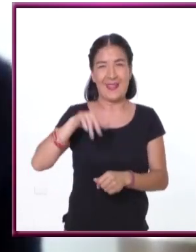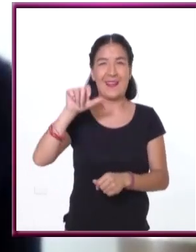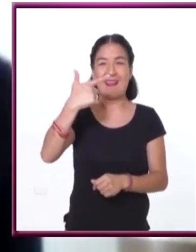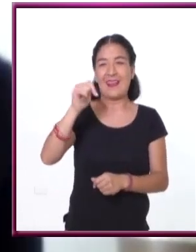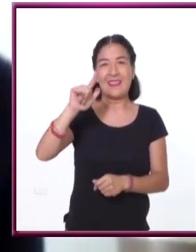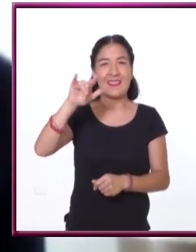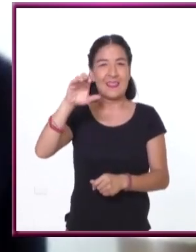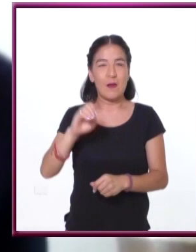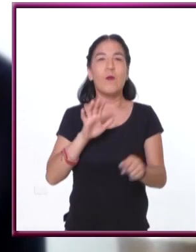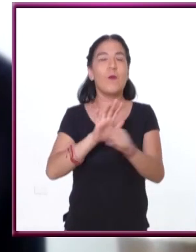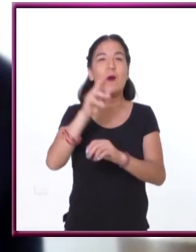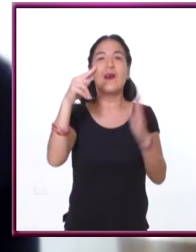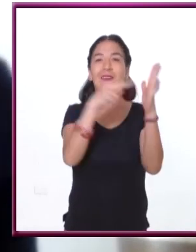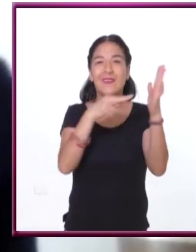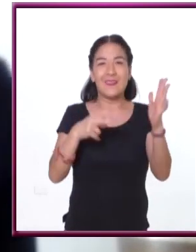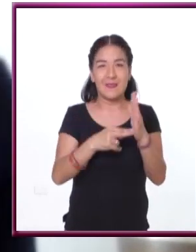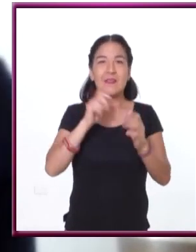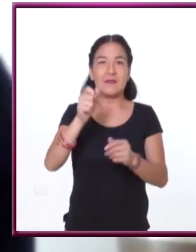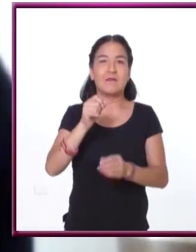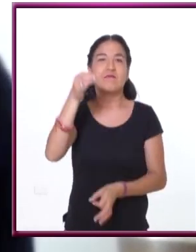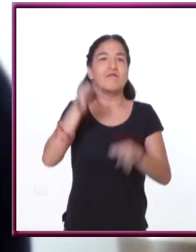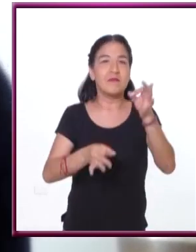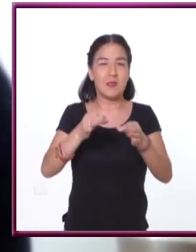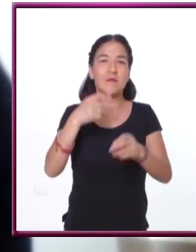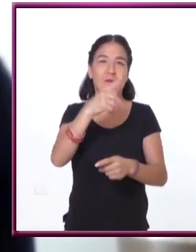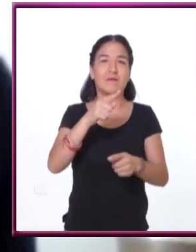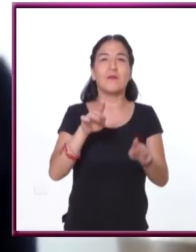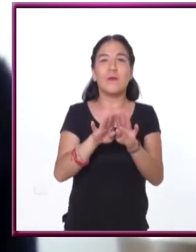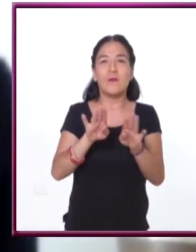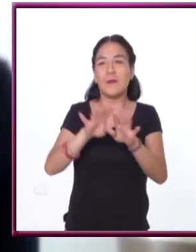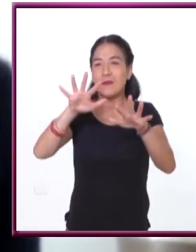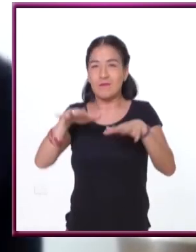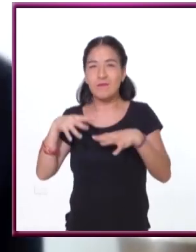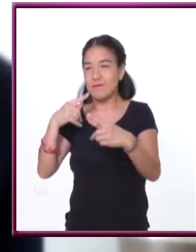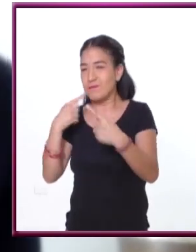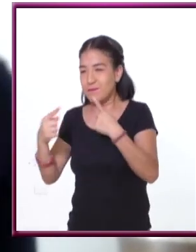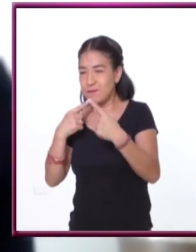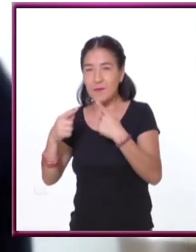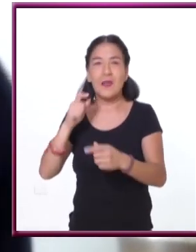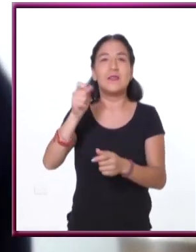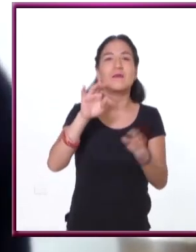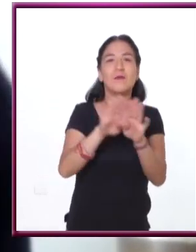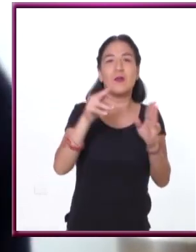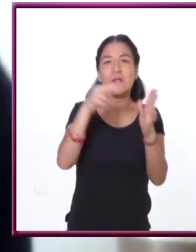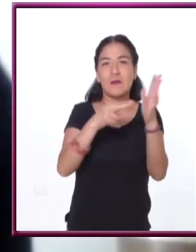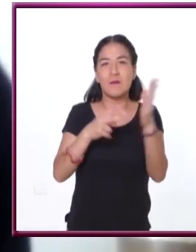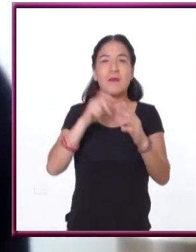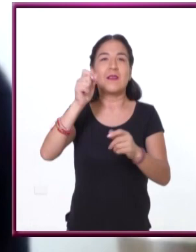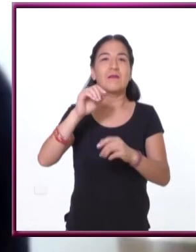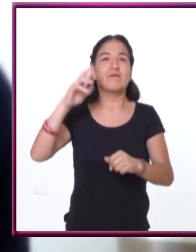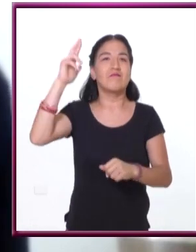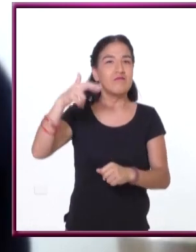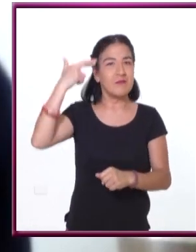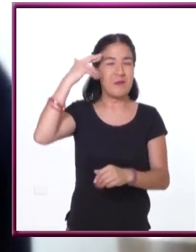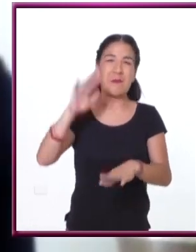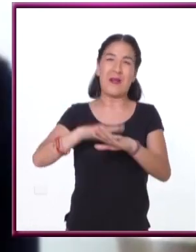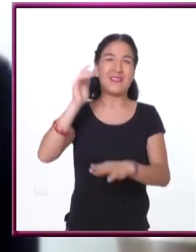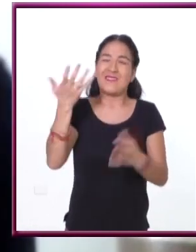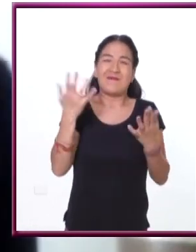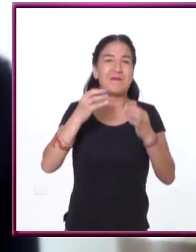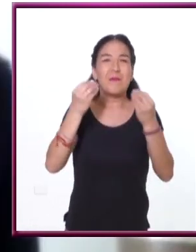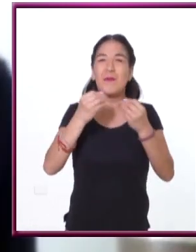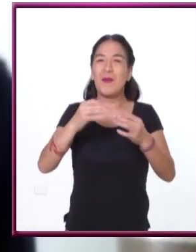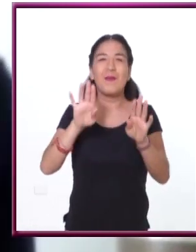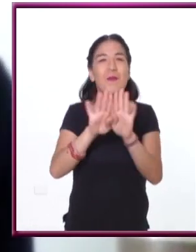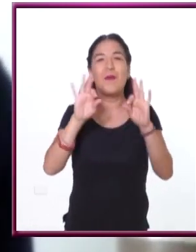Galileo, algunas son normas establecidas por un legislador democrático, a veces son normas establecidas por un emperador, por un tirano, en fin, hay